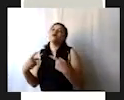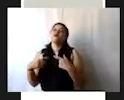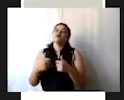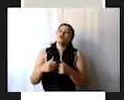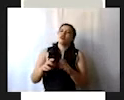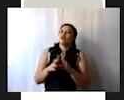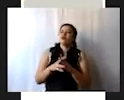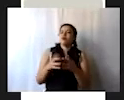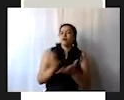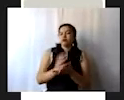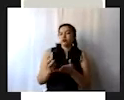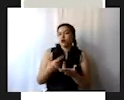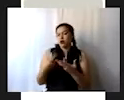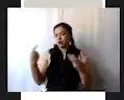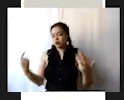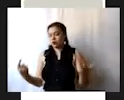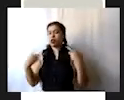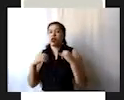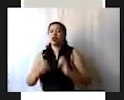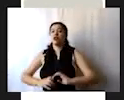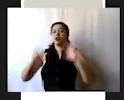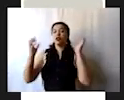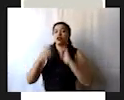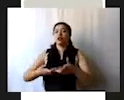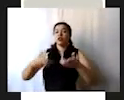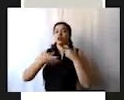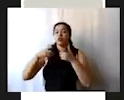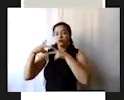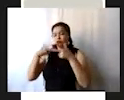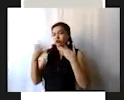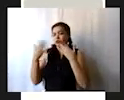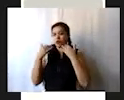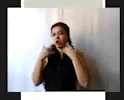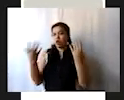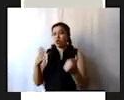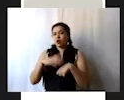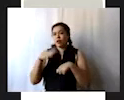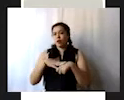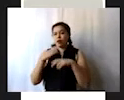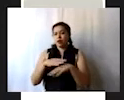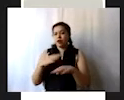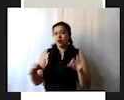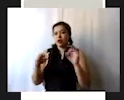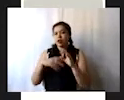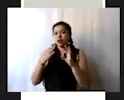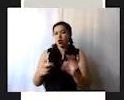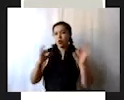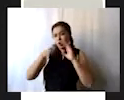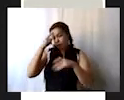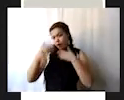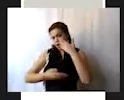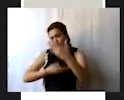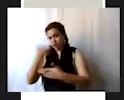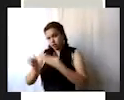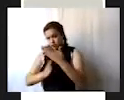siquiera existe la infraestructura para eso, y donde a lo mejor lo prioritario es el acceso a servicios